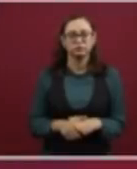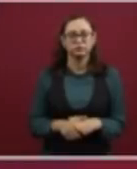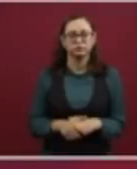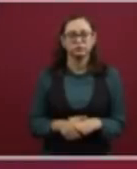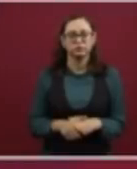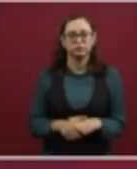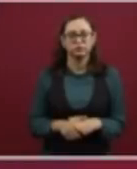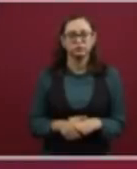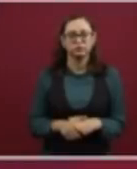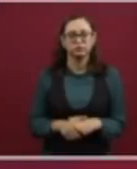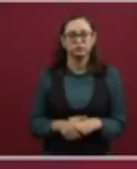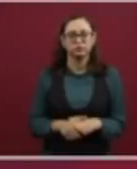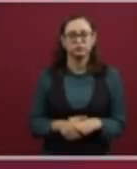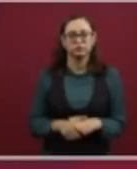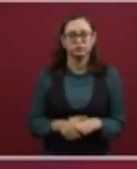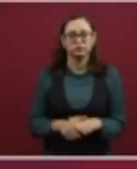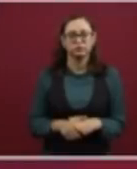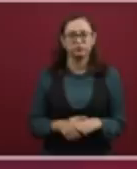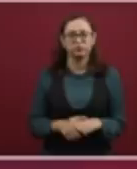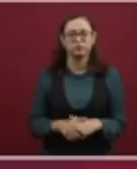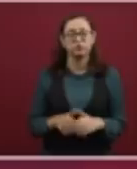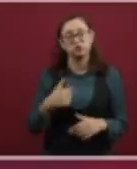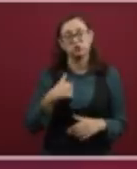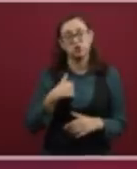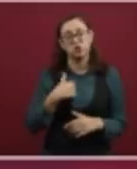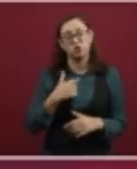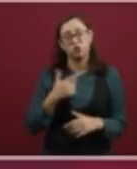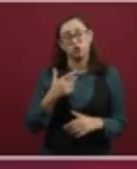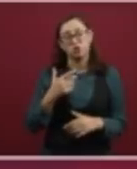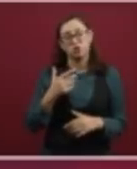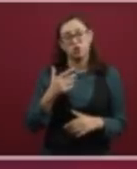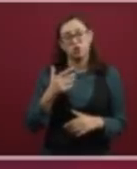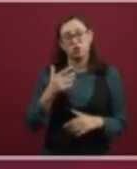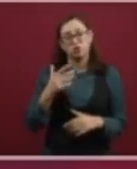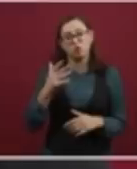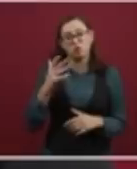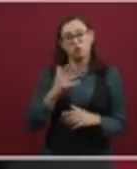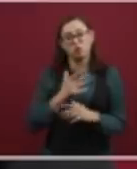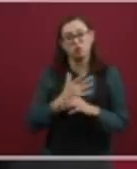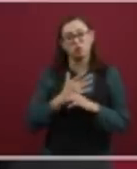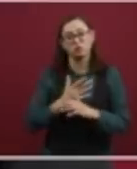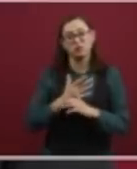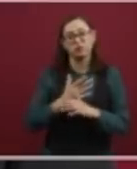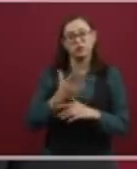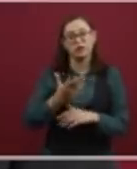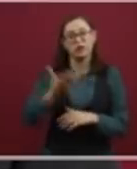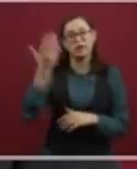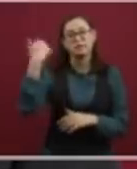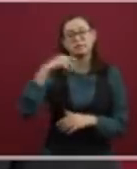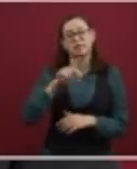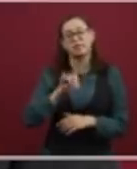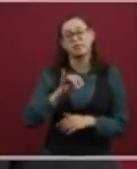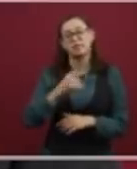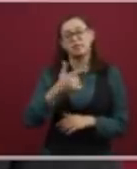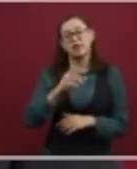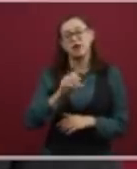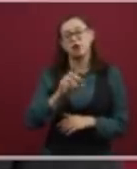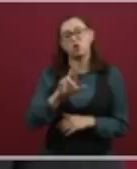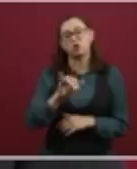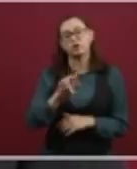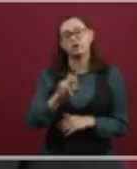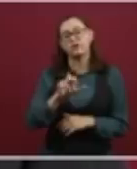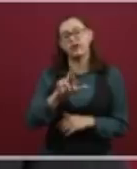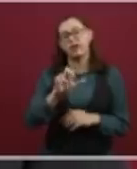velado en Bellas Artes el cuerpo de Diego Rivera